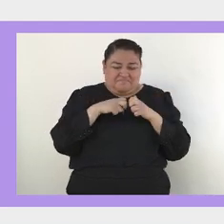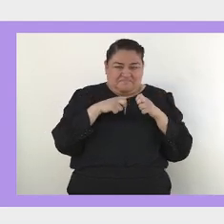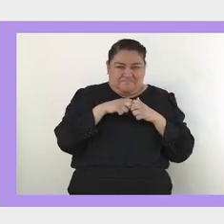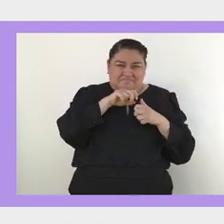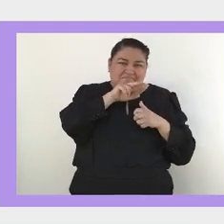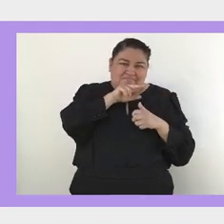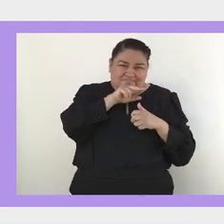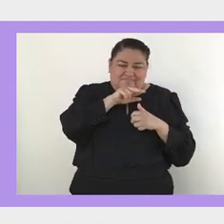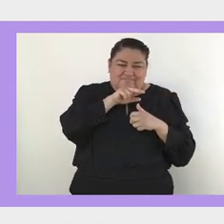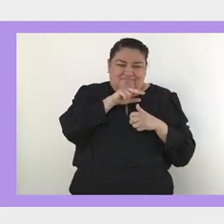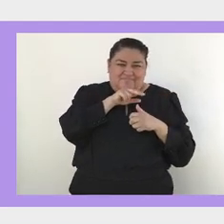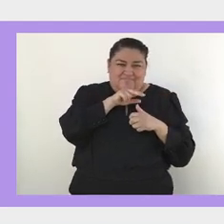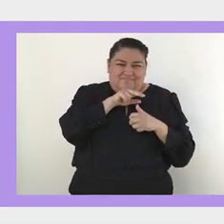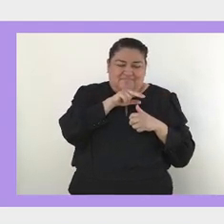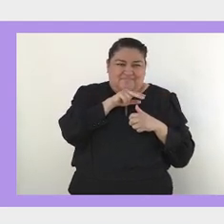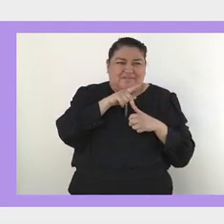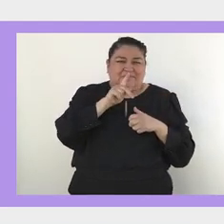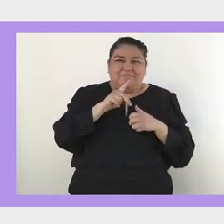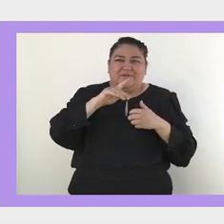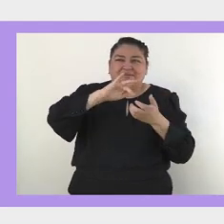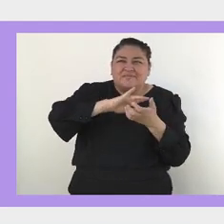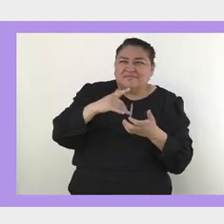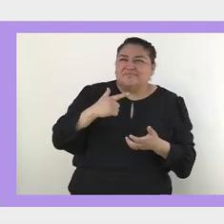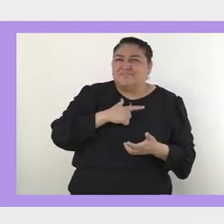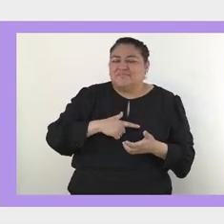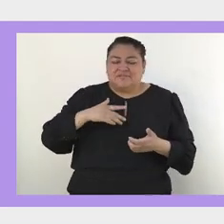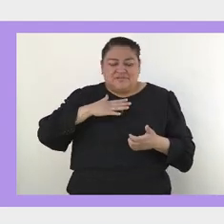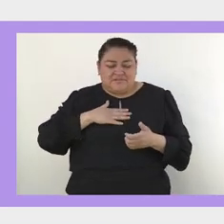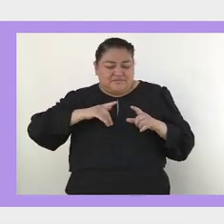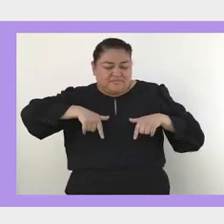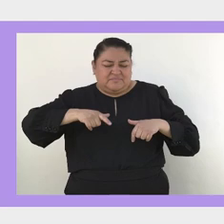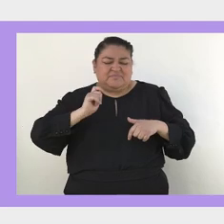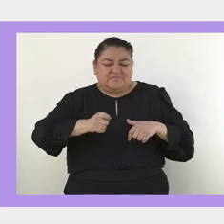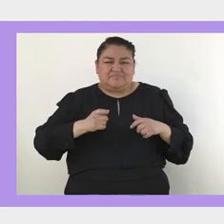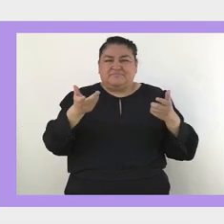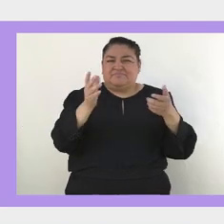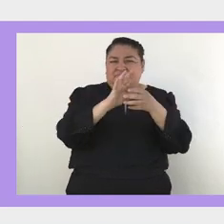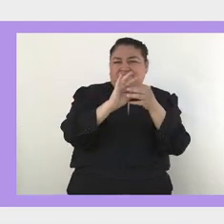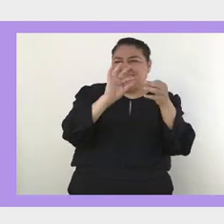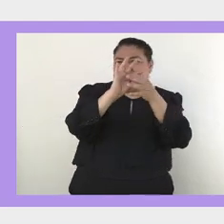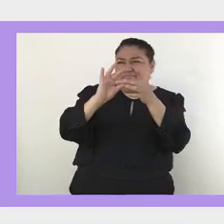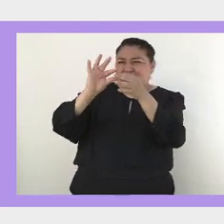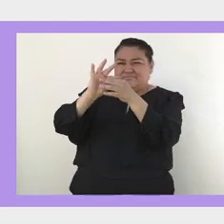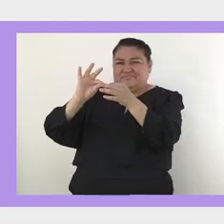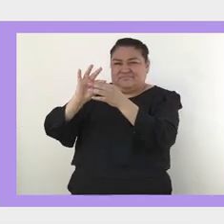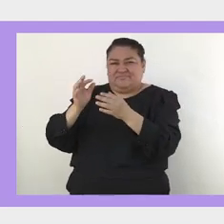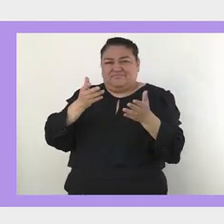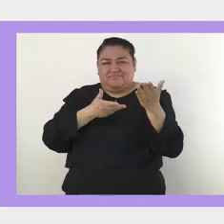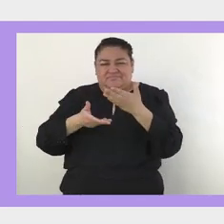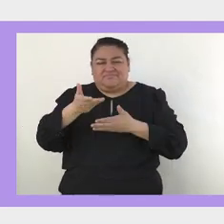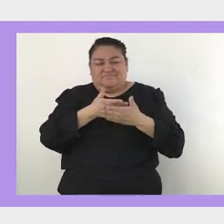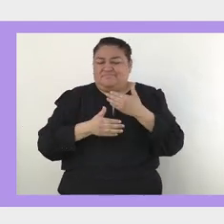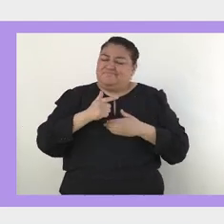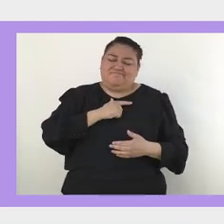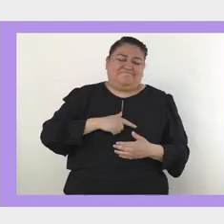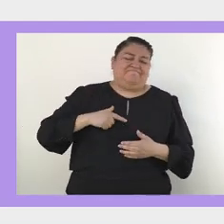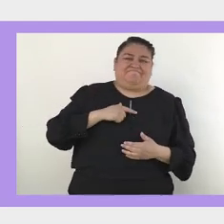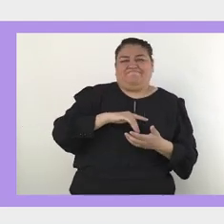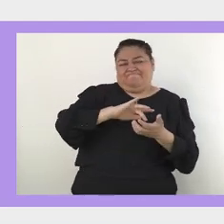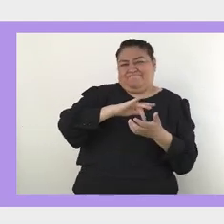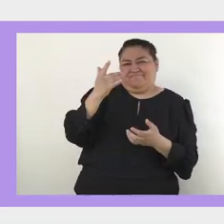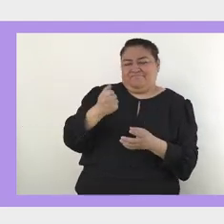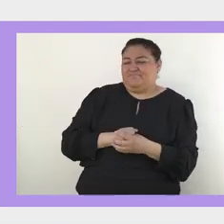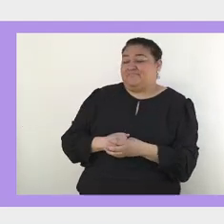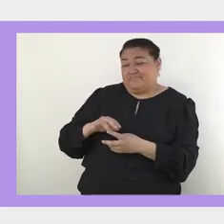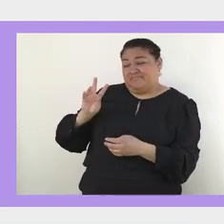muy agradecida por la oportunidad de poder contarles un poco de lo que soy Y de lo que hago también y de lo que hacemos todos en equipo Muchísimas gracias